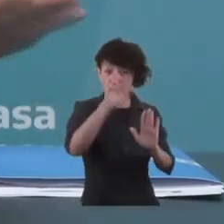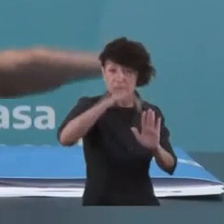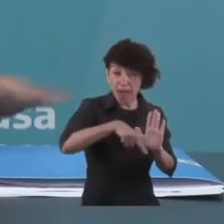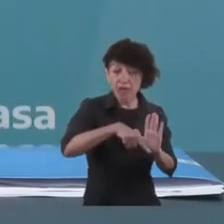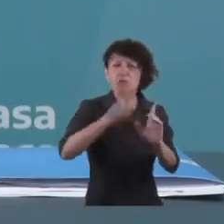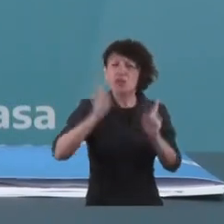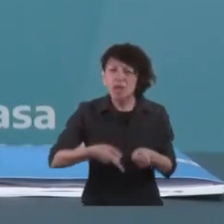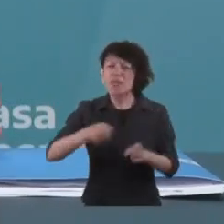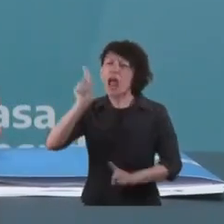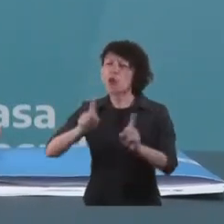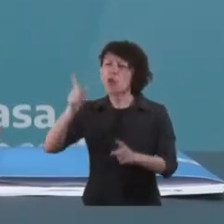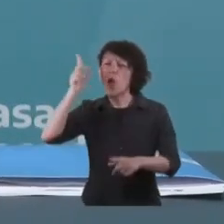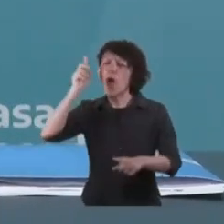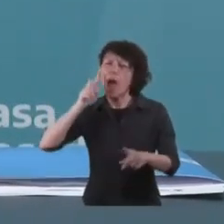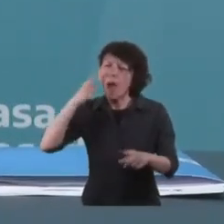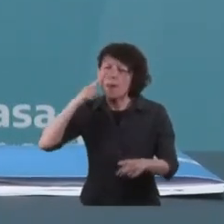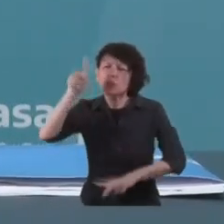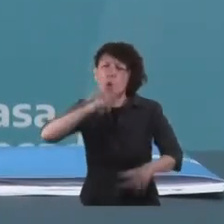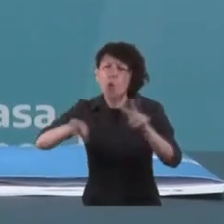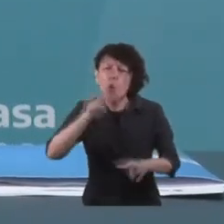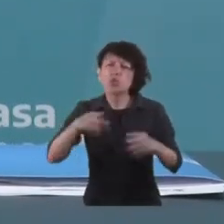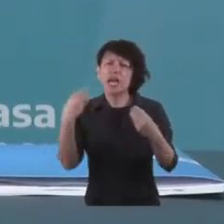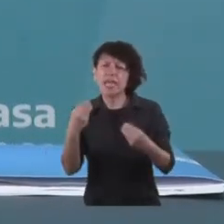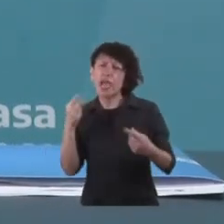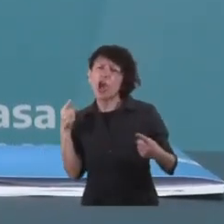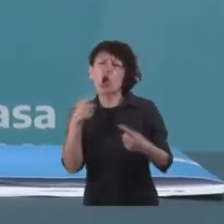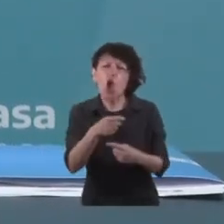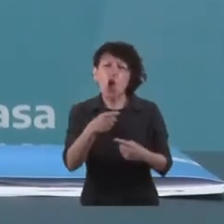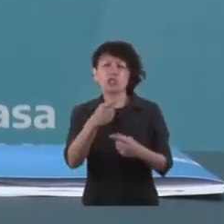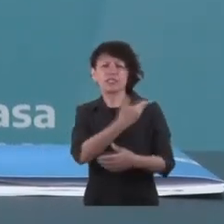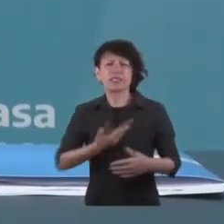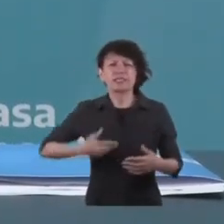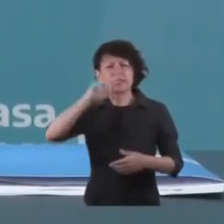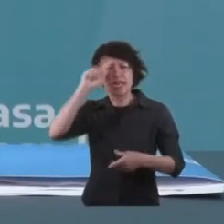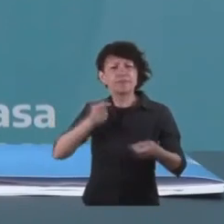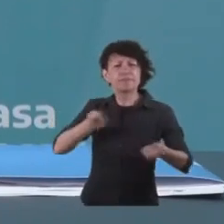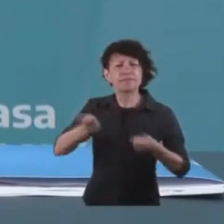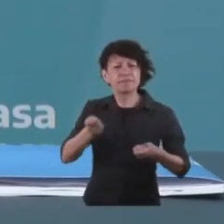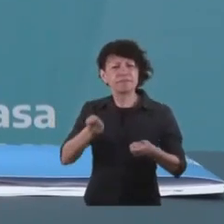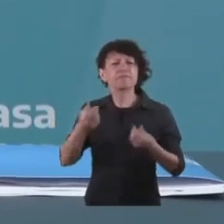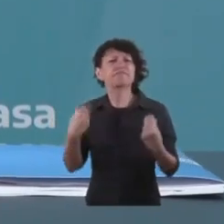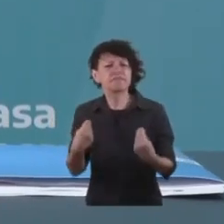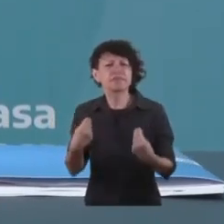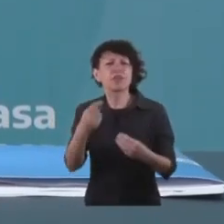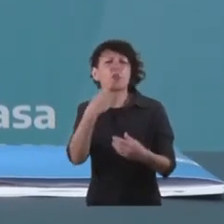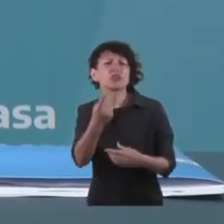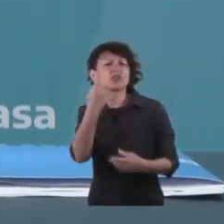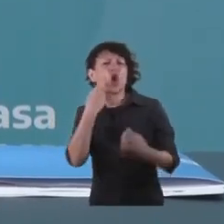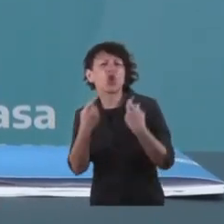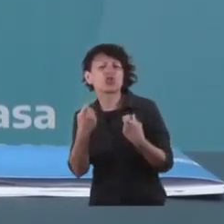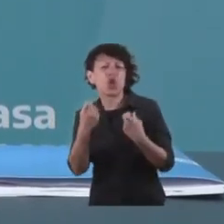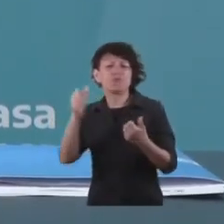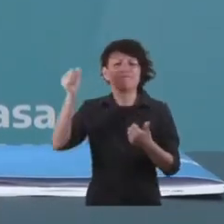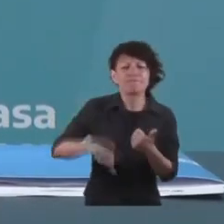de estigmatizar un estado y una administración nacional lejos de la eficiencia del control y de los procedimientos